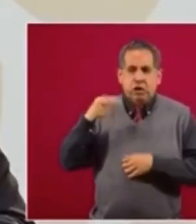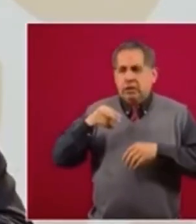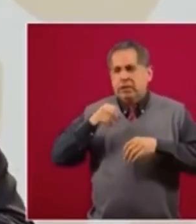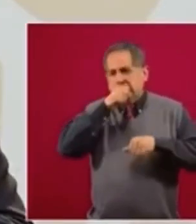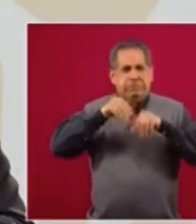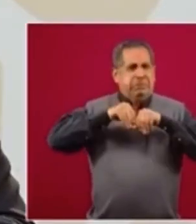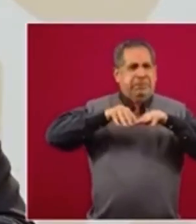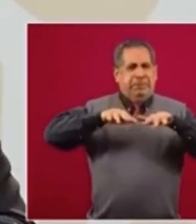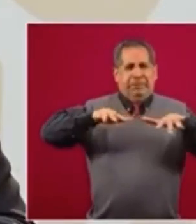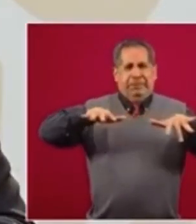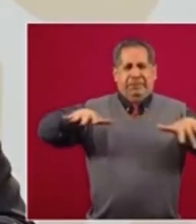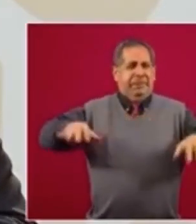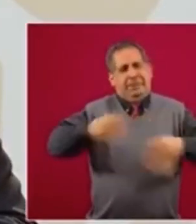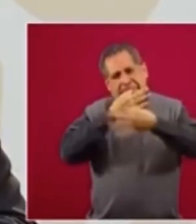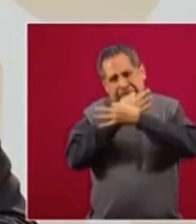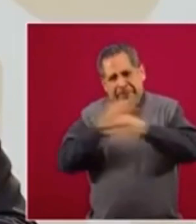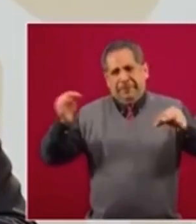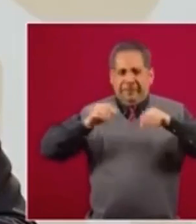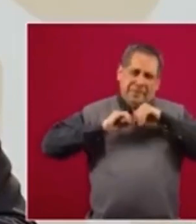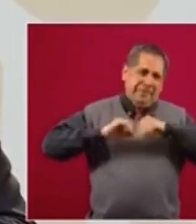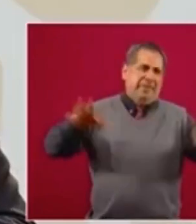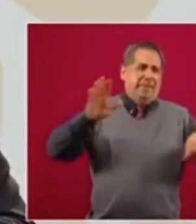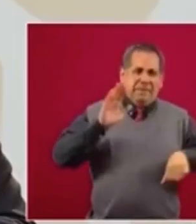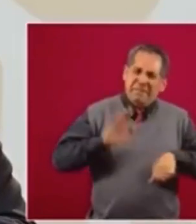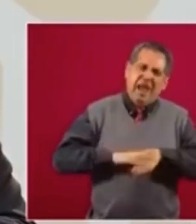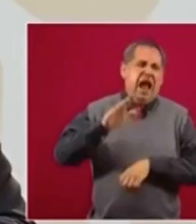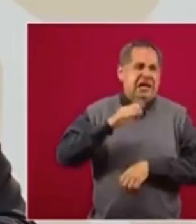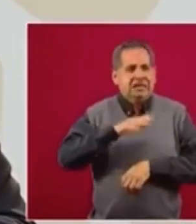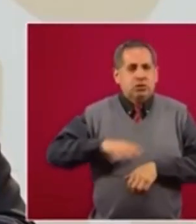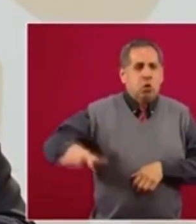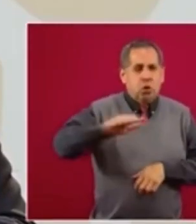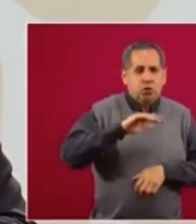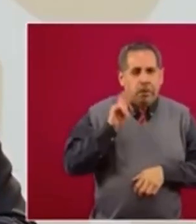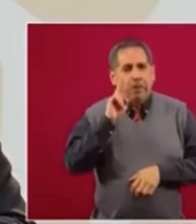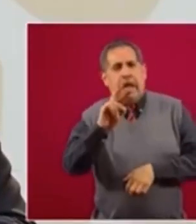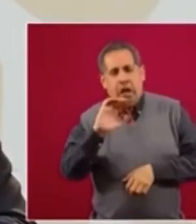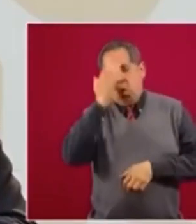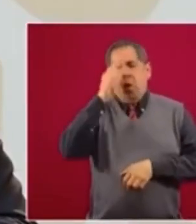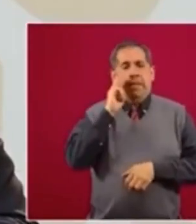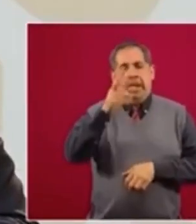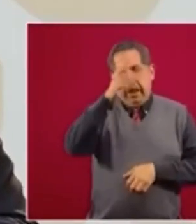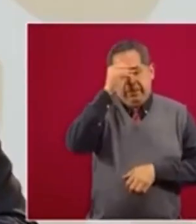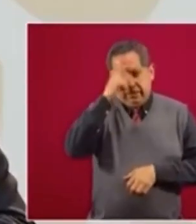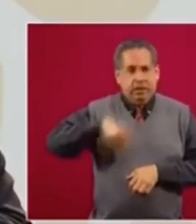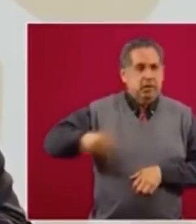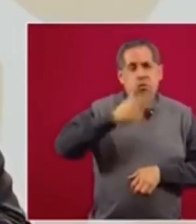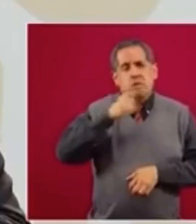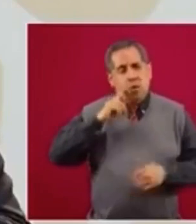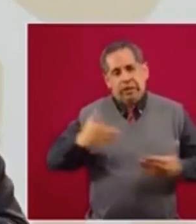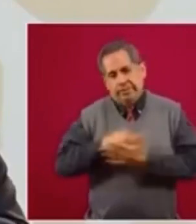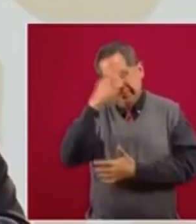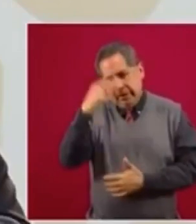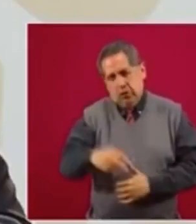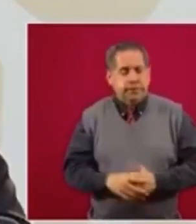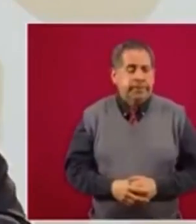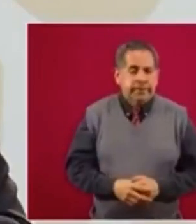ampliar nuestra capacidad de llegar al mayor número posible de mexicanas y mexicanos.